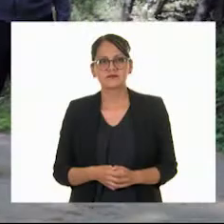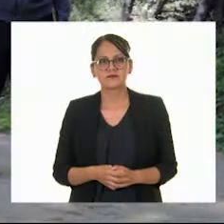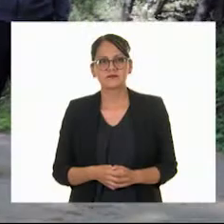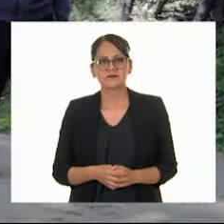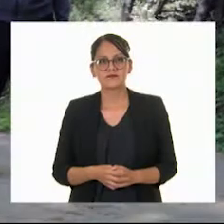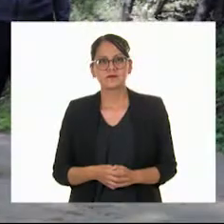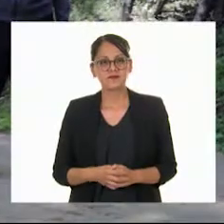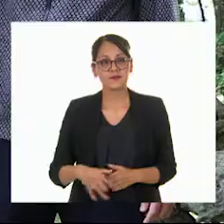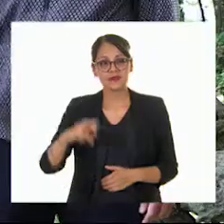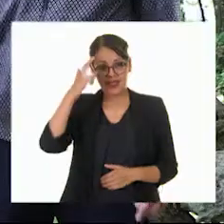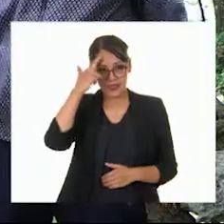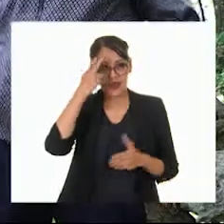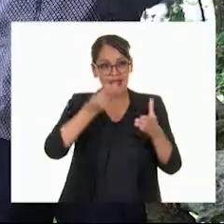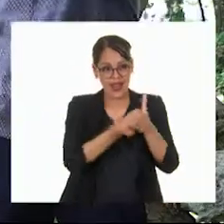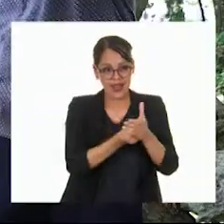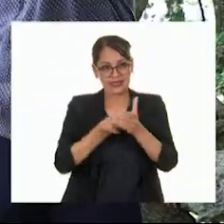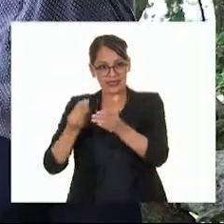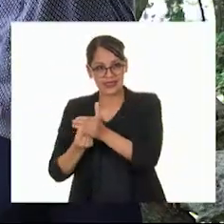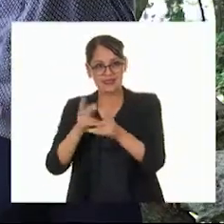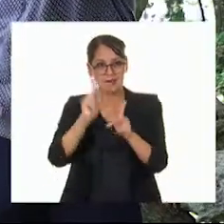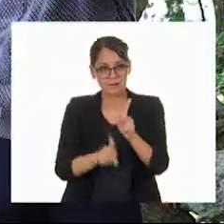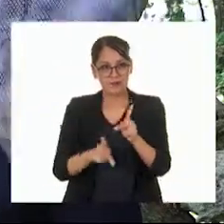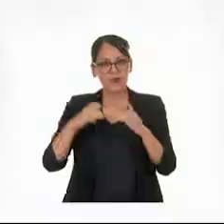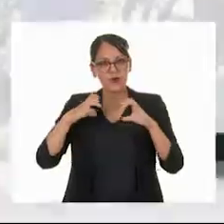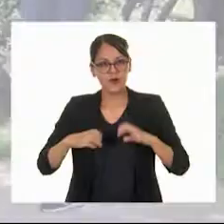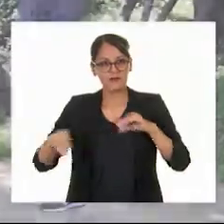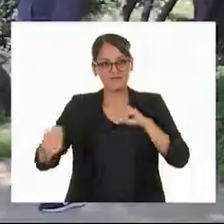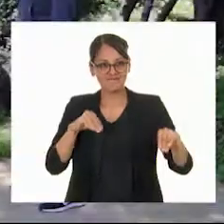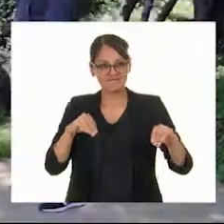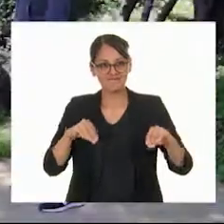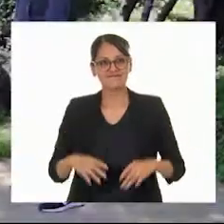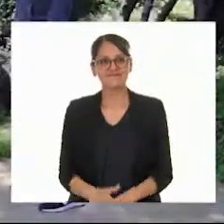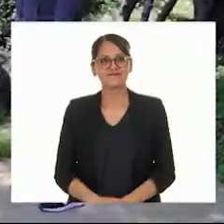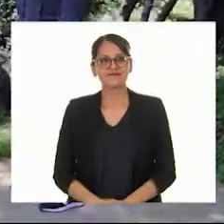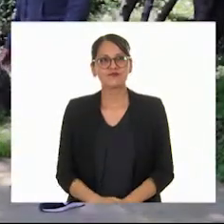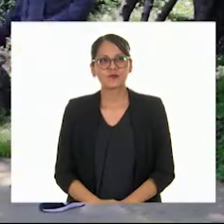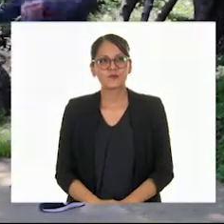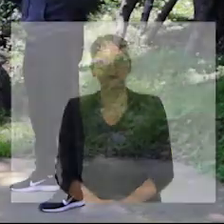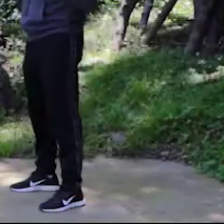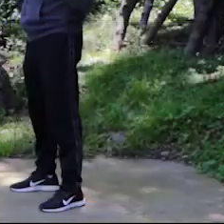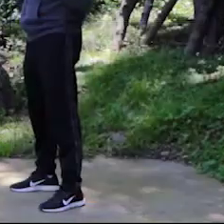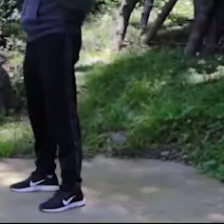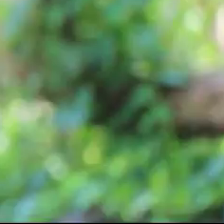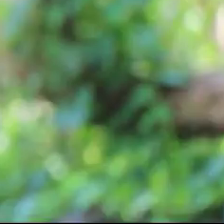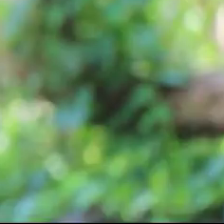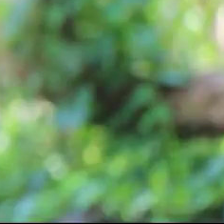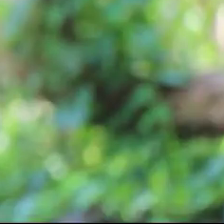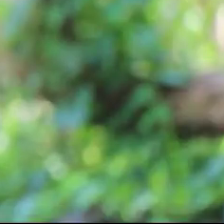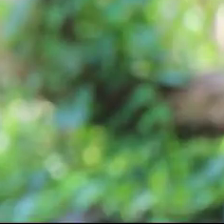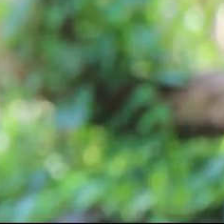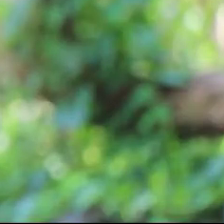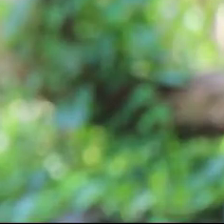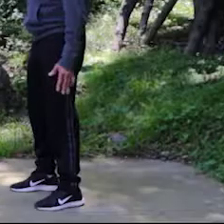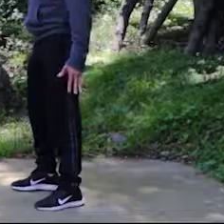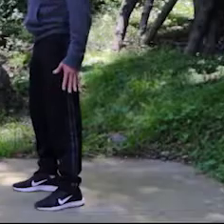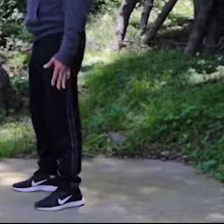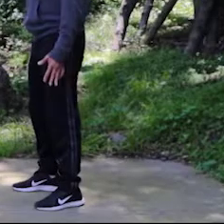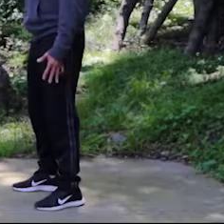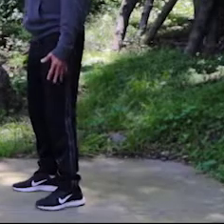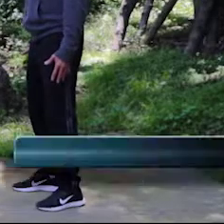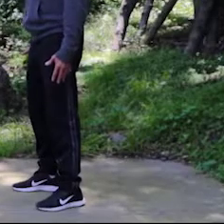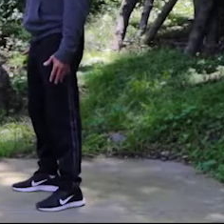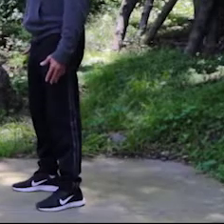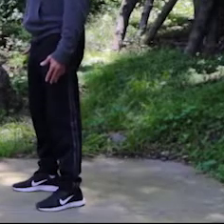Recuerda, entre clase y clase, activa tu cuerpo. En esta ocasión vamos a trabajar el tríceps. Nos vamos a